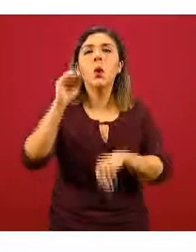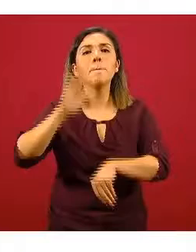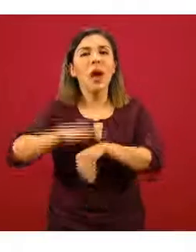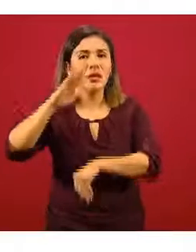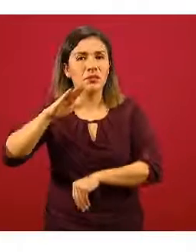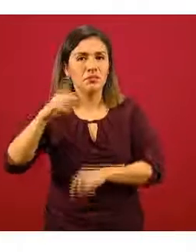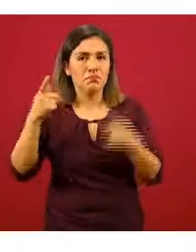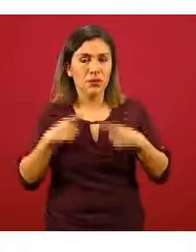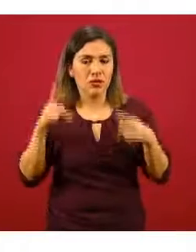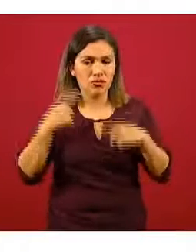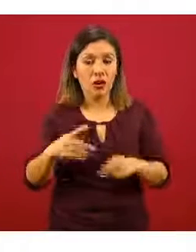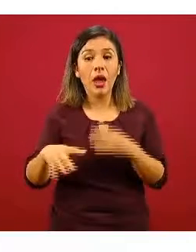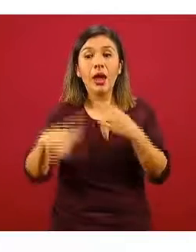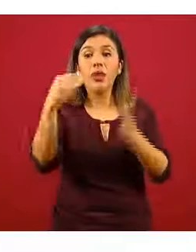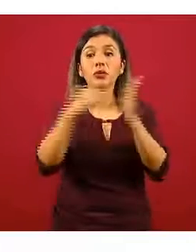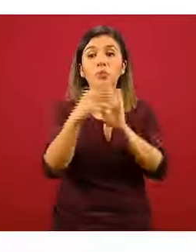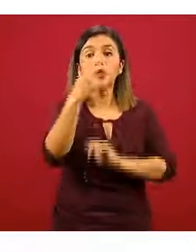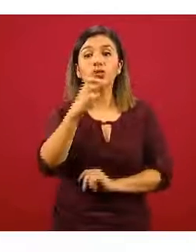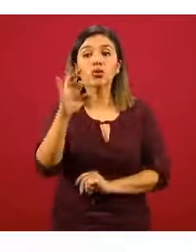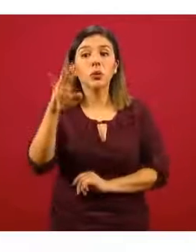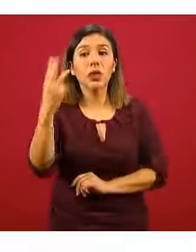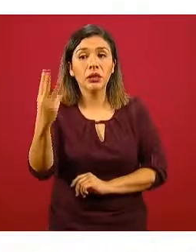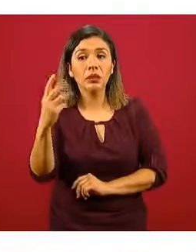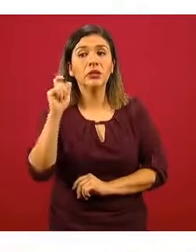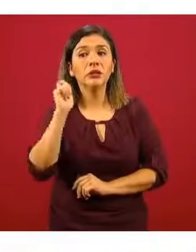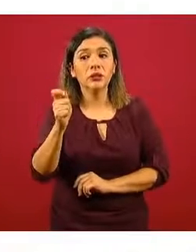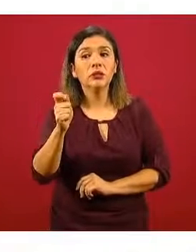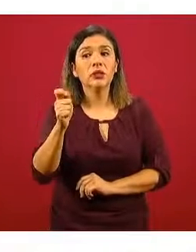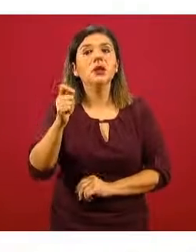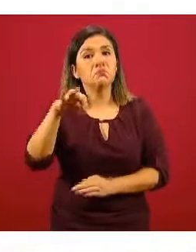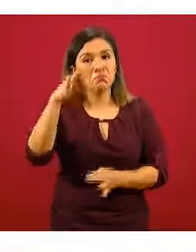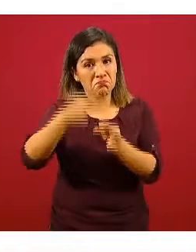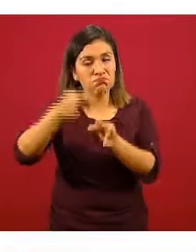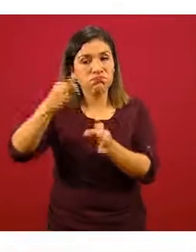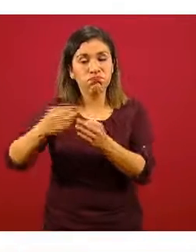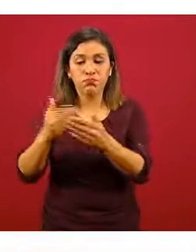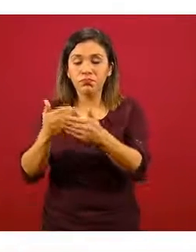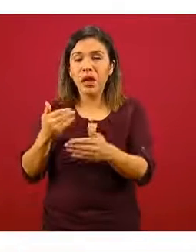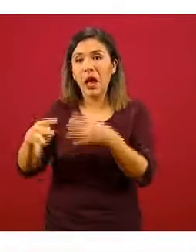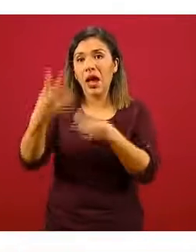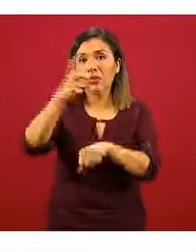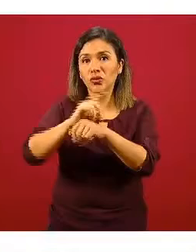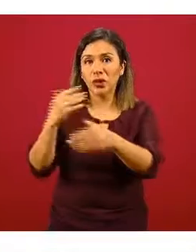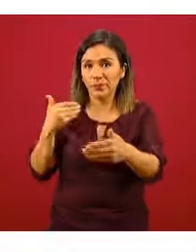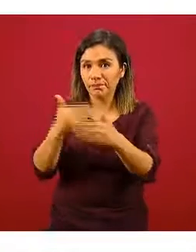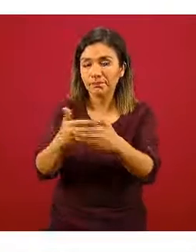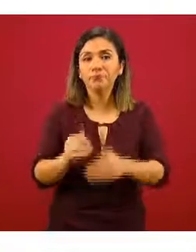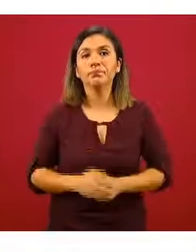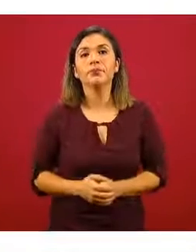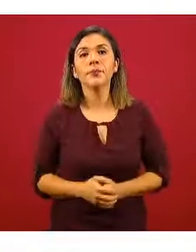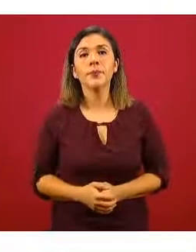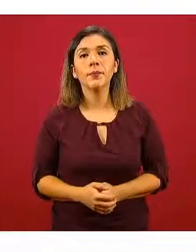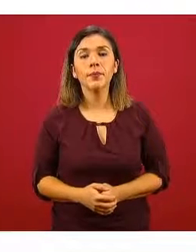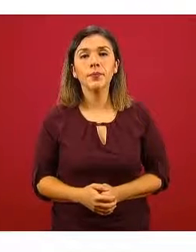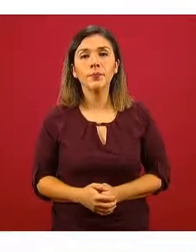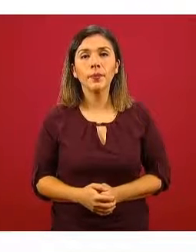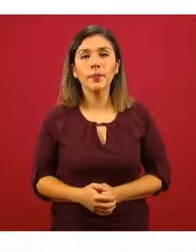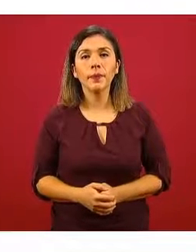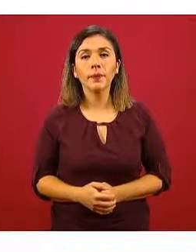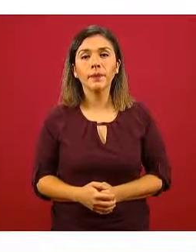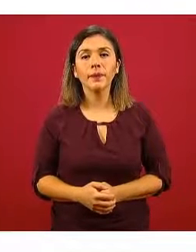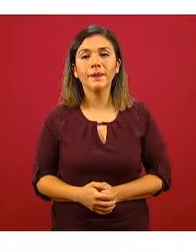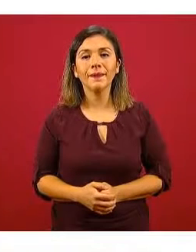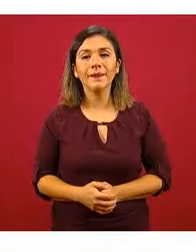¿no? 14.253, decíamos, los casos confirmados en los últimos 14 días. En la siguiente diapositiva